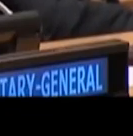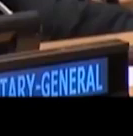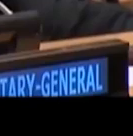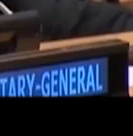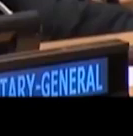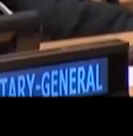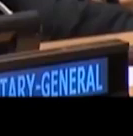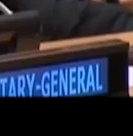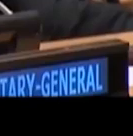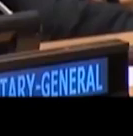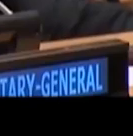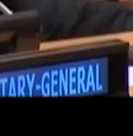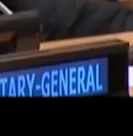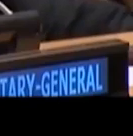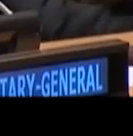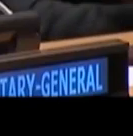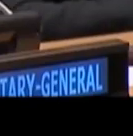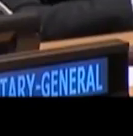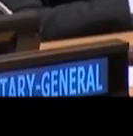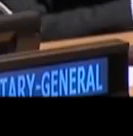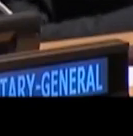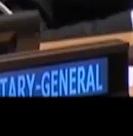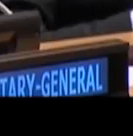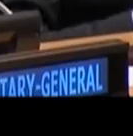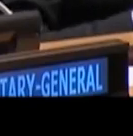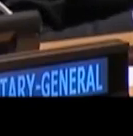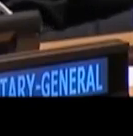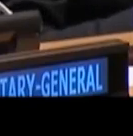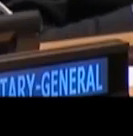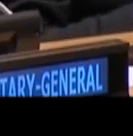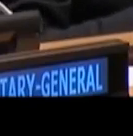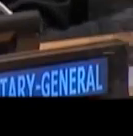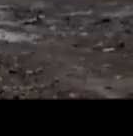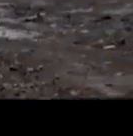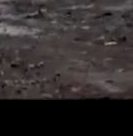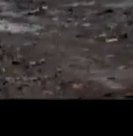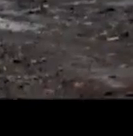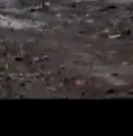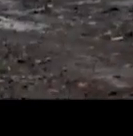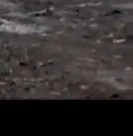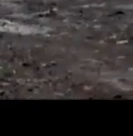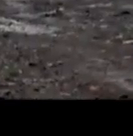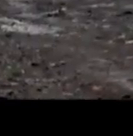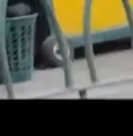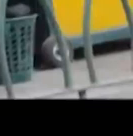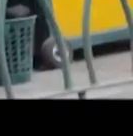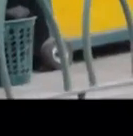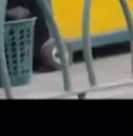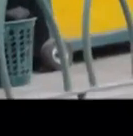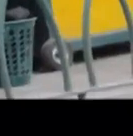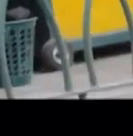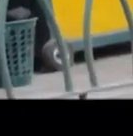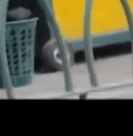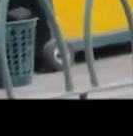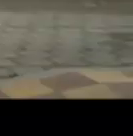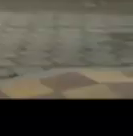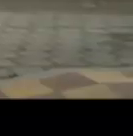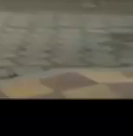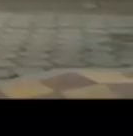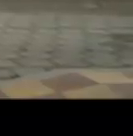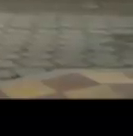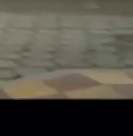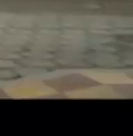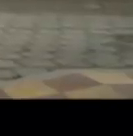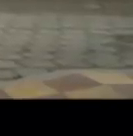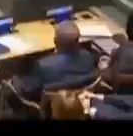y sostenible, de democracia y de derechos humanos. La erradicación de la pobreza y desigualdades en todas